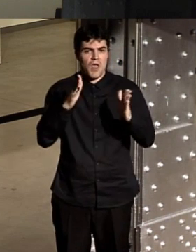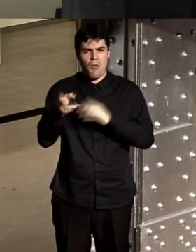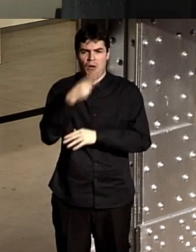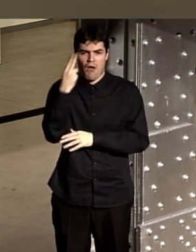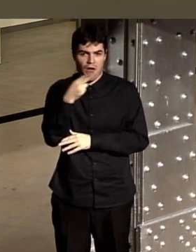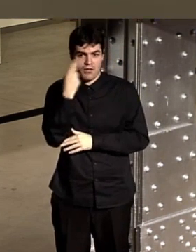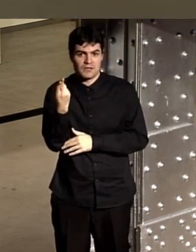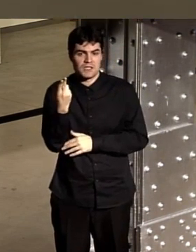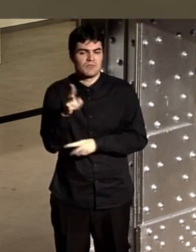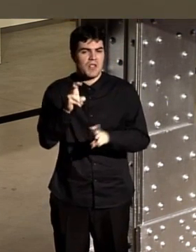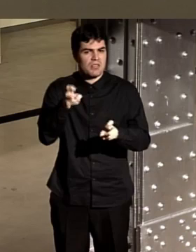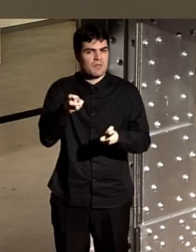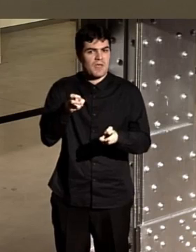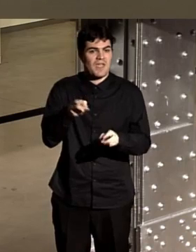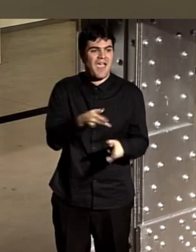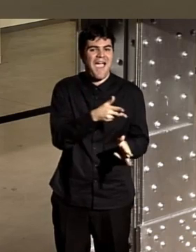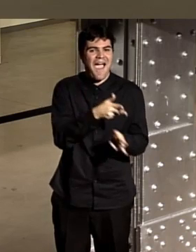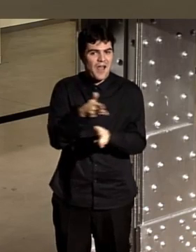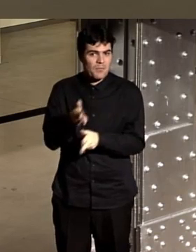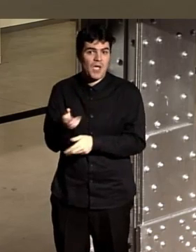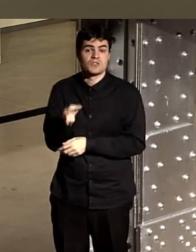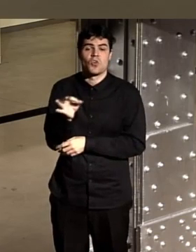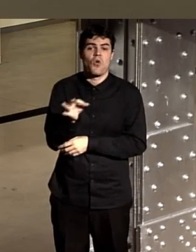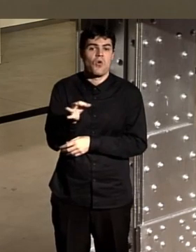las armas, como con los